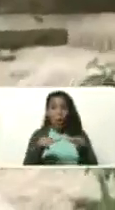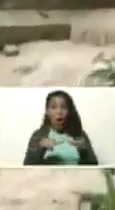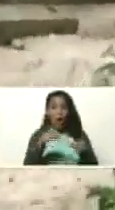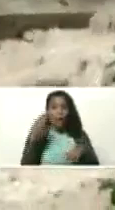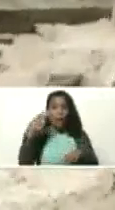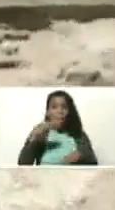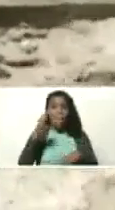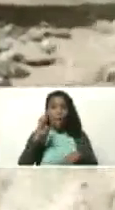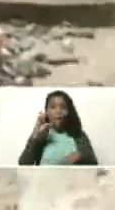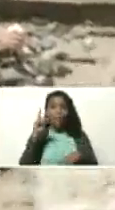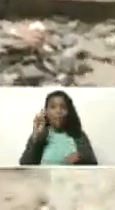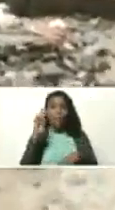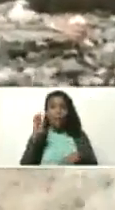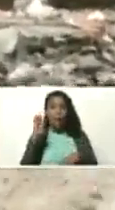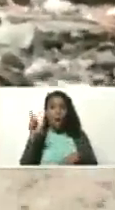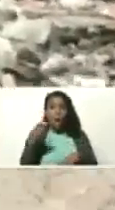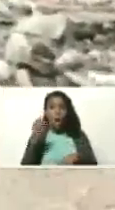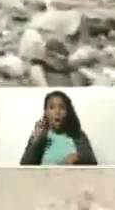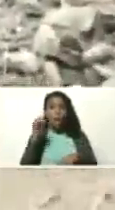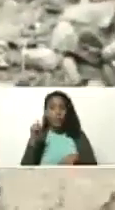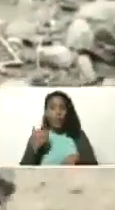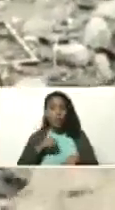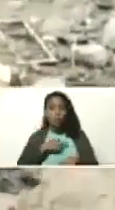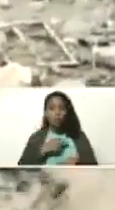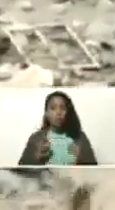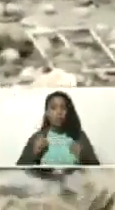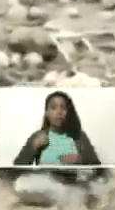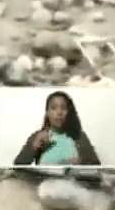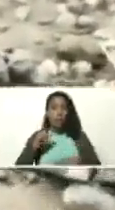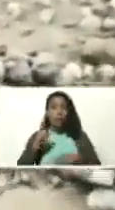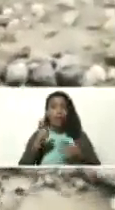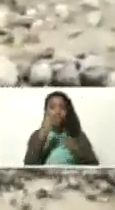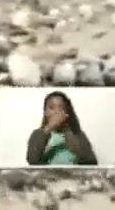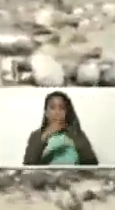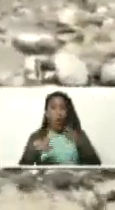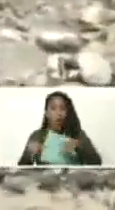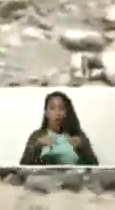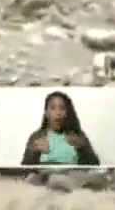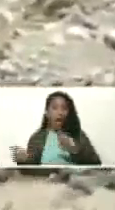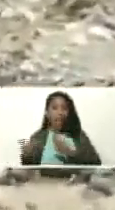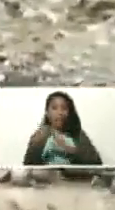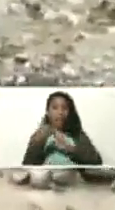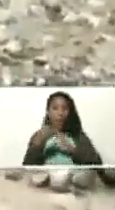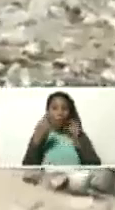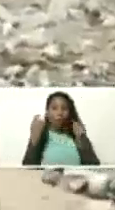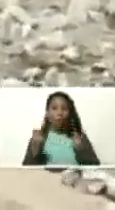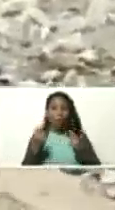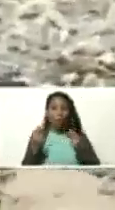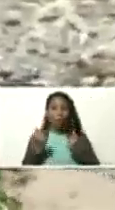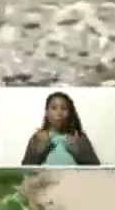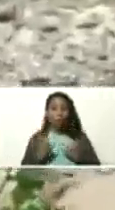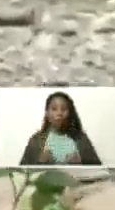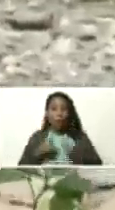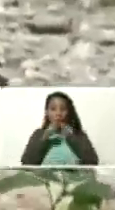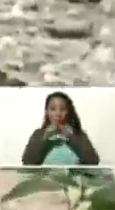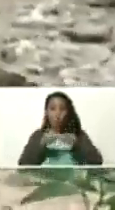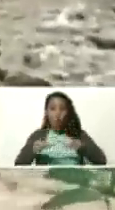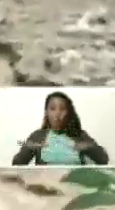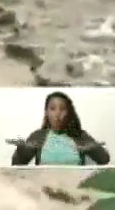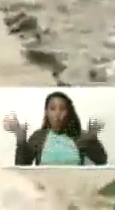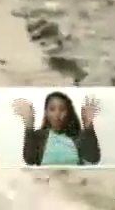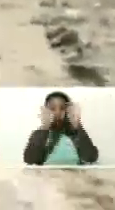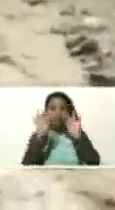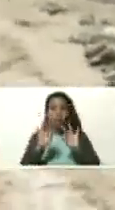Pedregosa, señor presidente, hemos tenido varios sectores afectados. Las acciones inmediatas desplegamos de